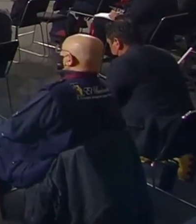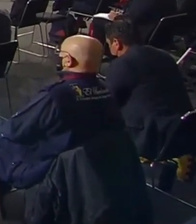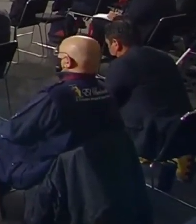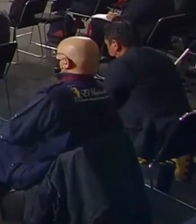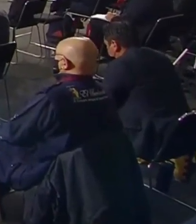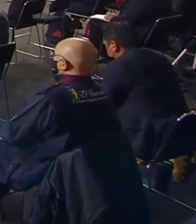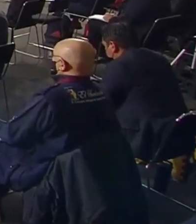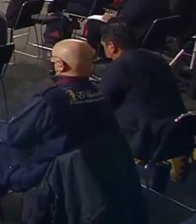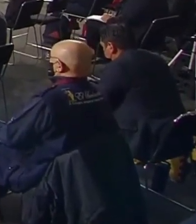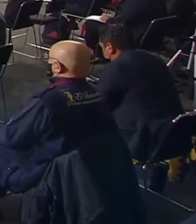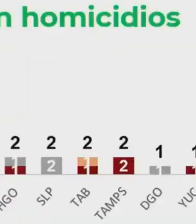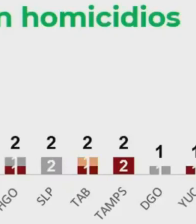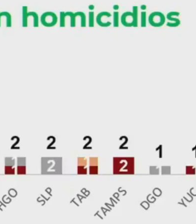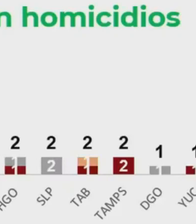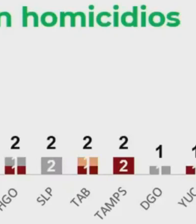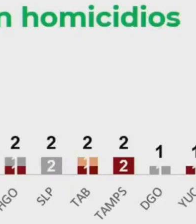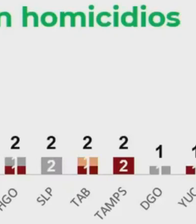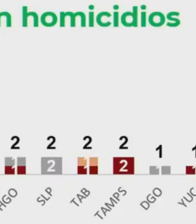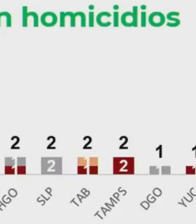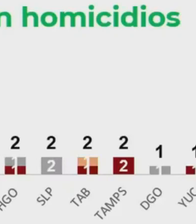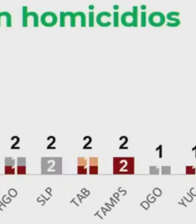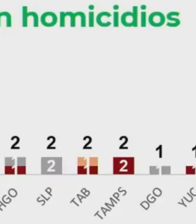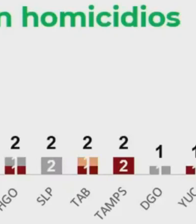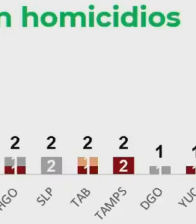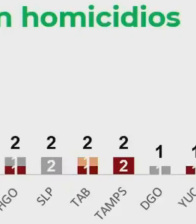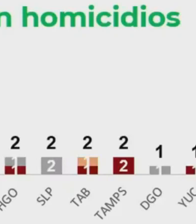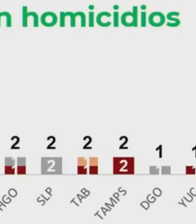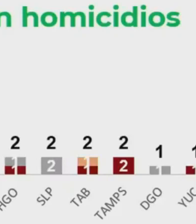73 homicidios.